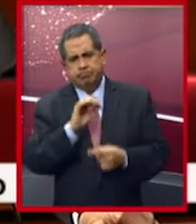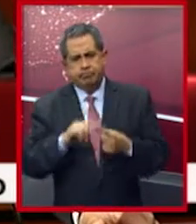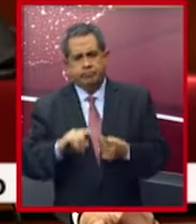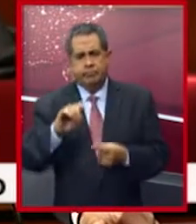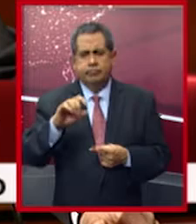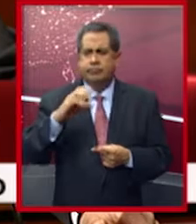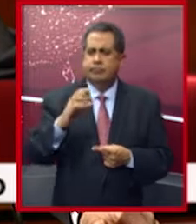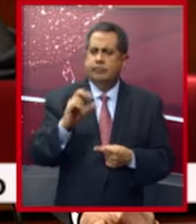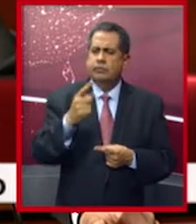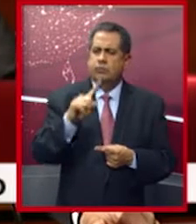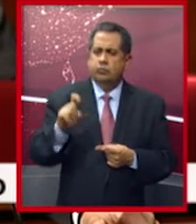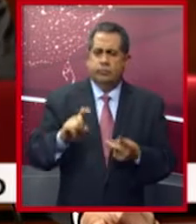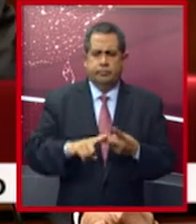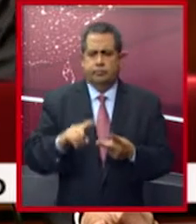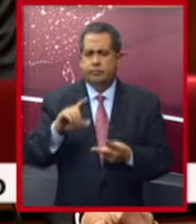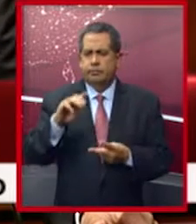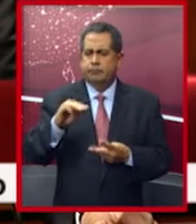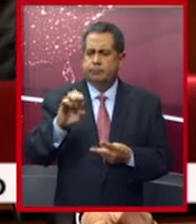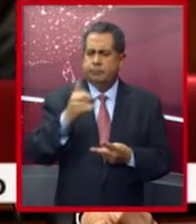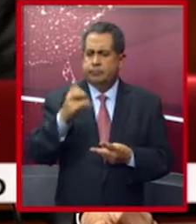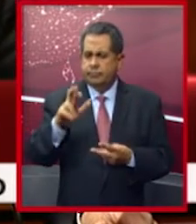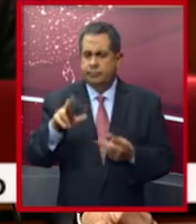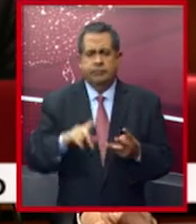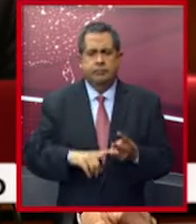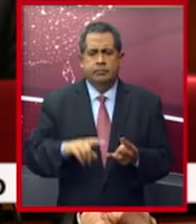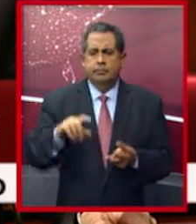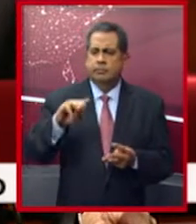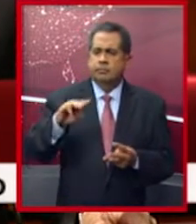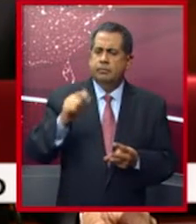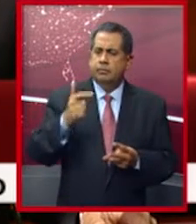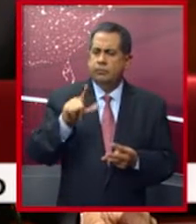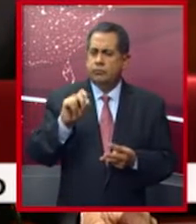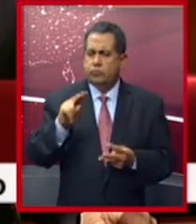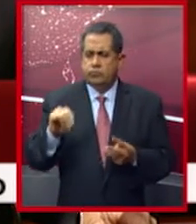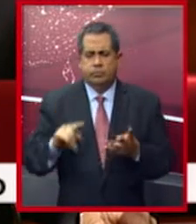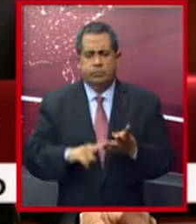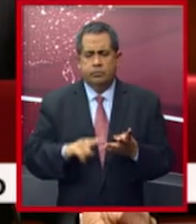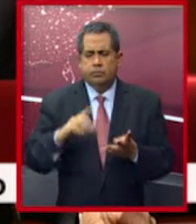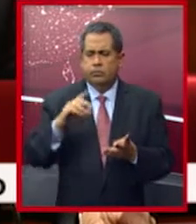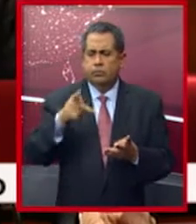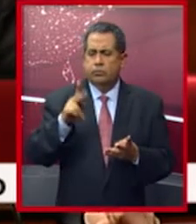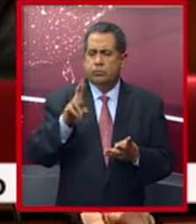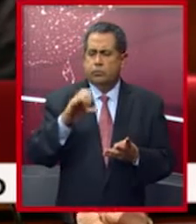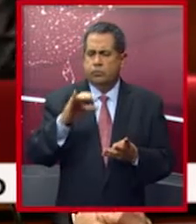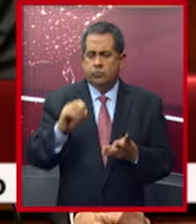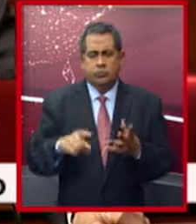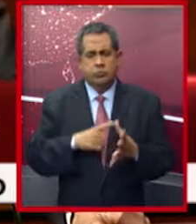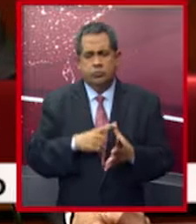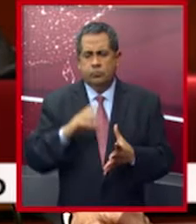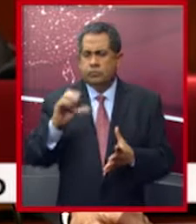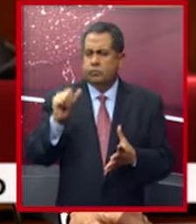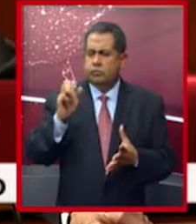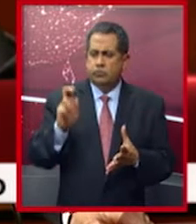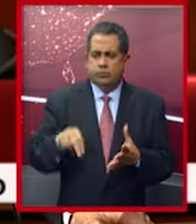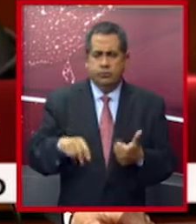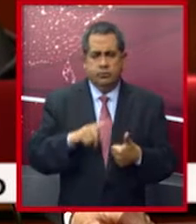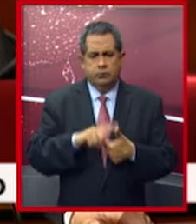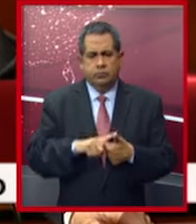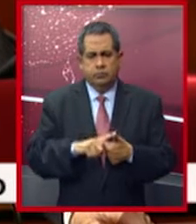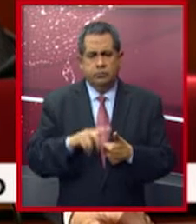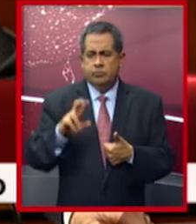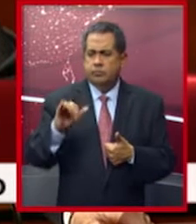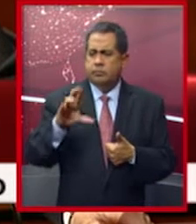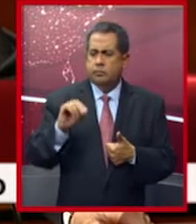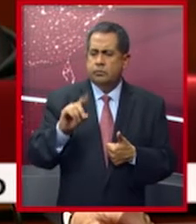Enrique Krause, a Carlos Elizondo Meyer, Ana Laura Magaloni, Leonardo Curcio, Héctor Aguilar Camín, Ricardo